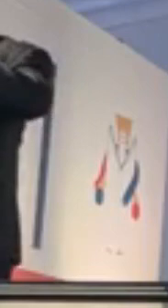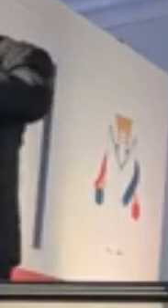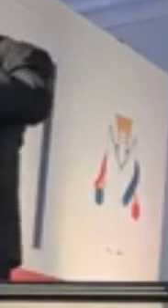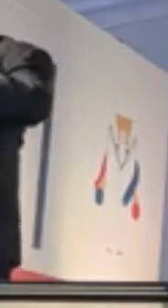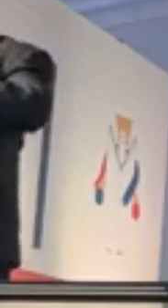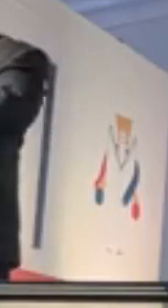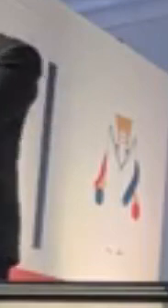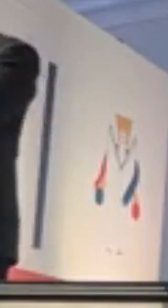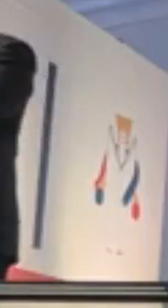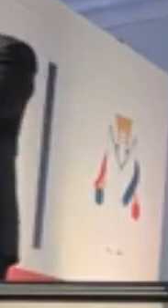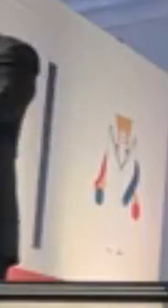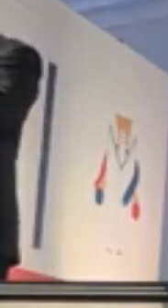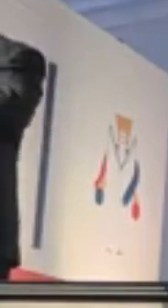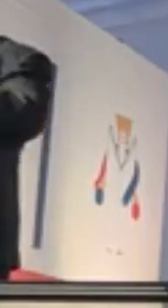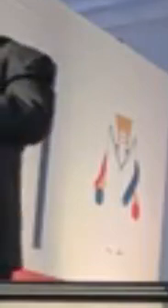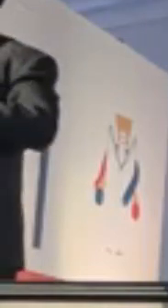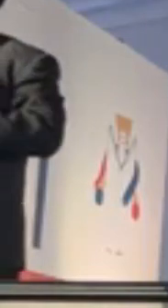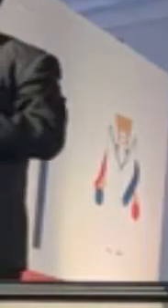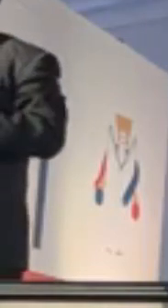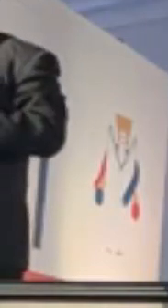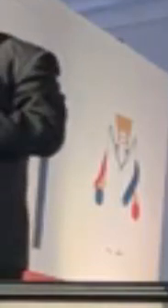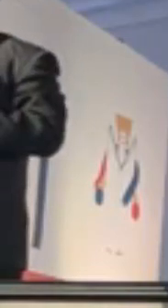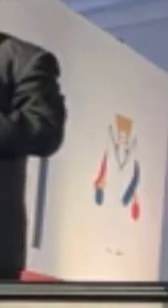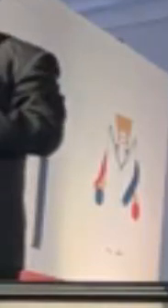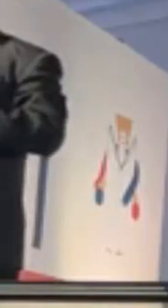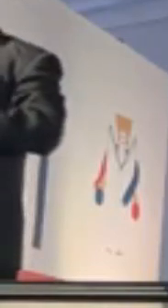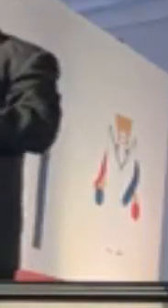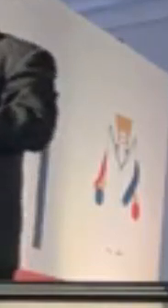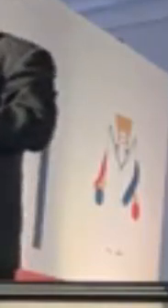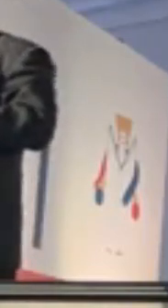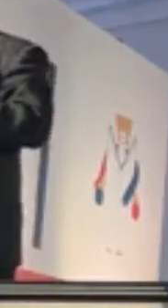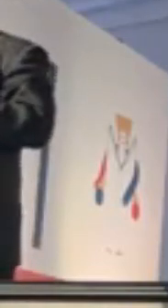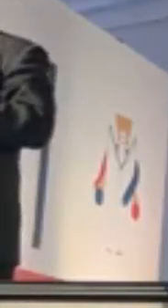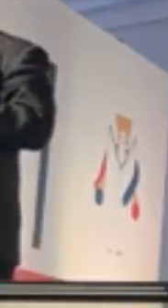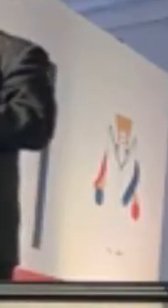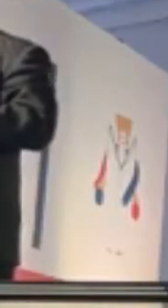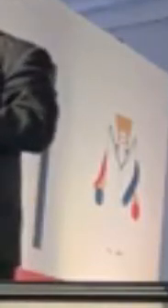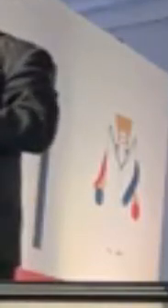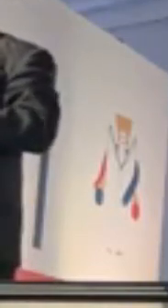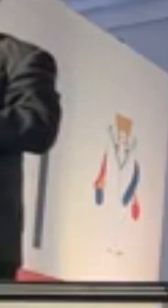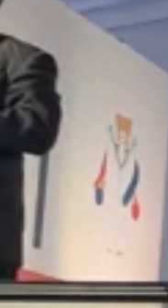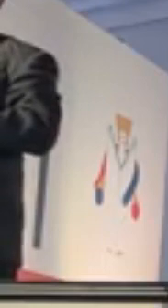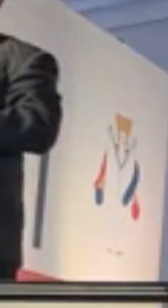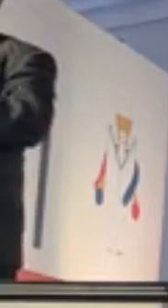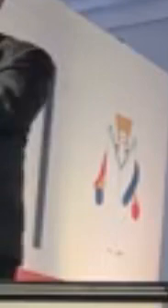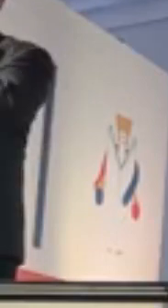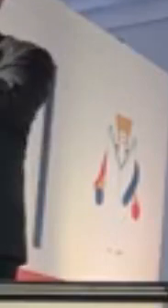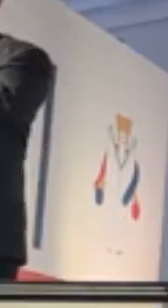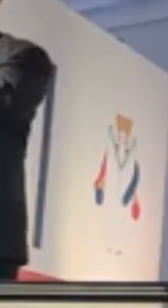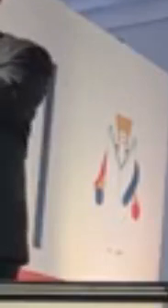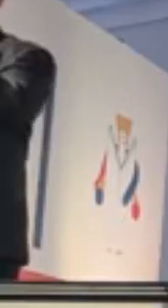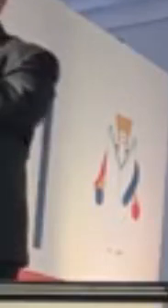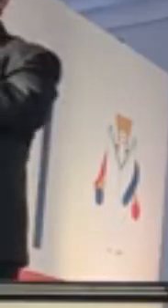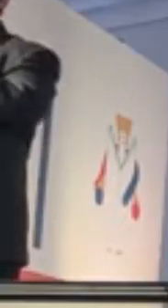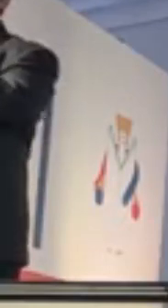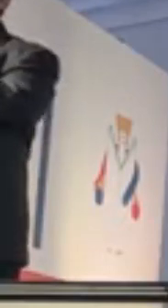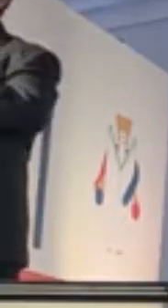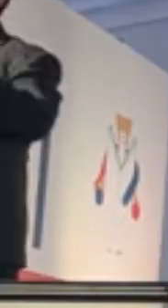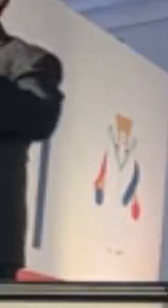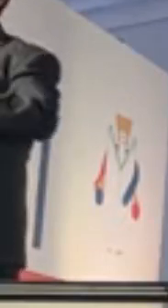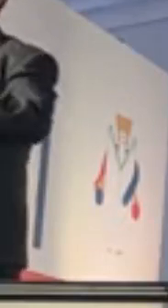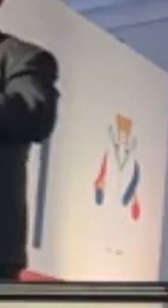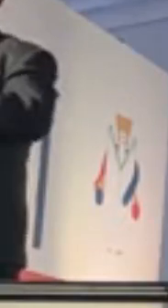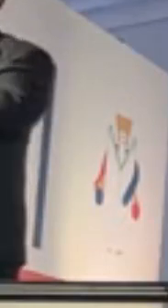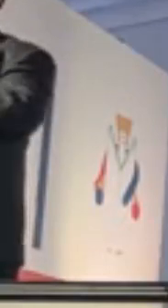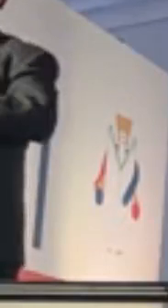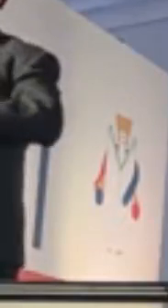Caribe, es por ese hecho de que en esta región, en los últimos años, y singularmente desde la llegada al poder de Hugo Chávez en